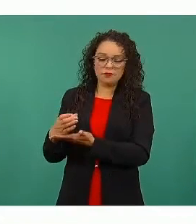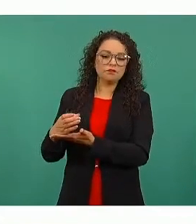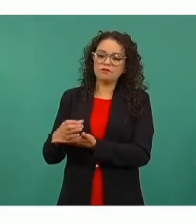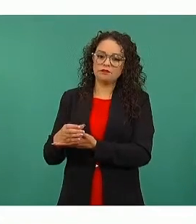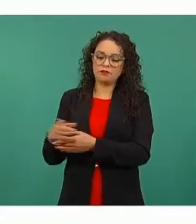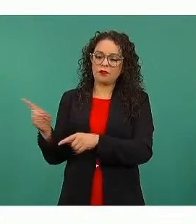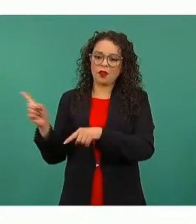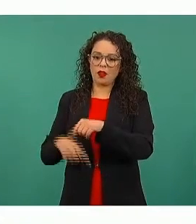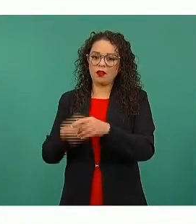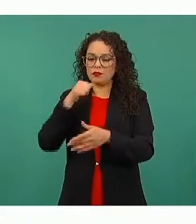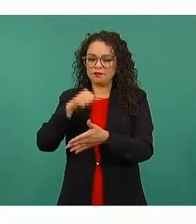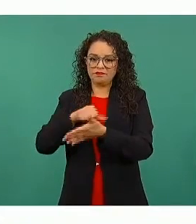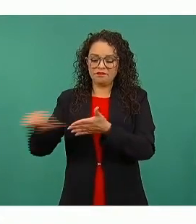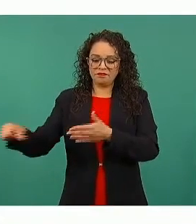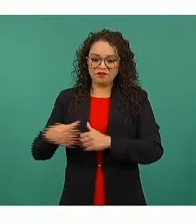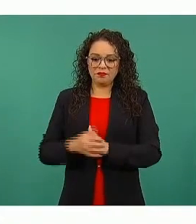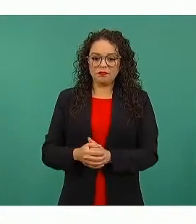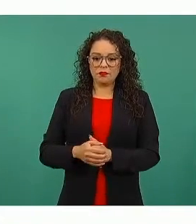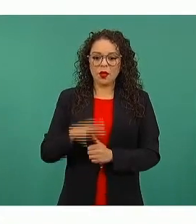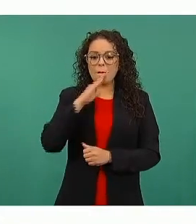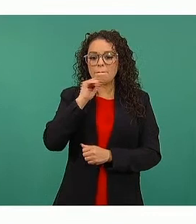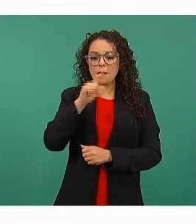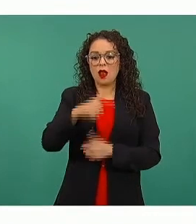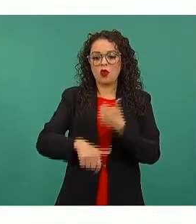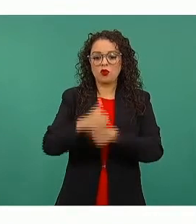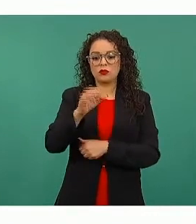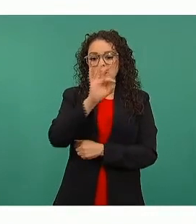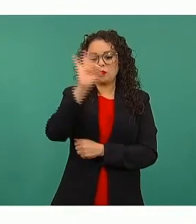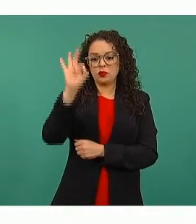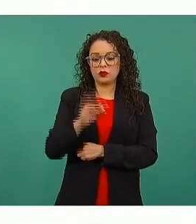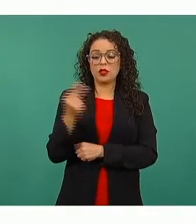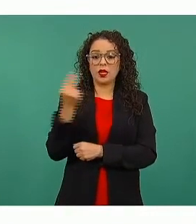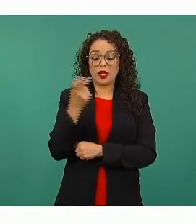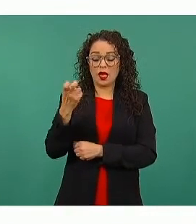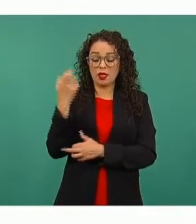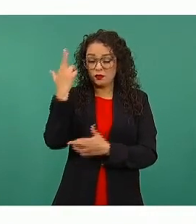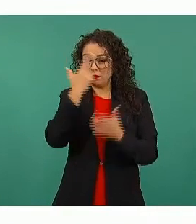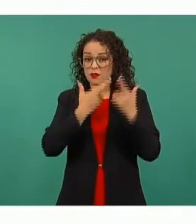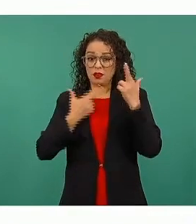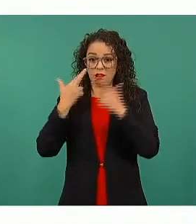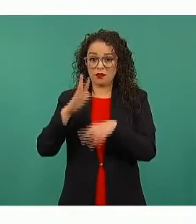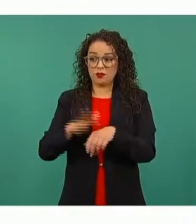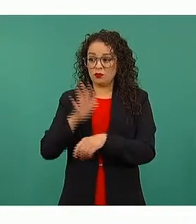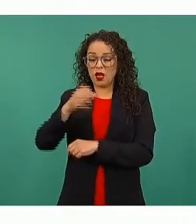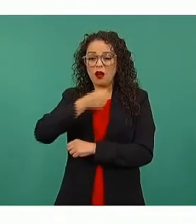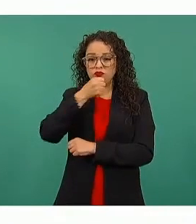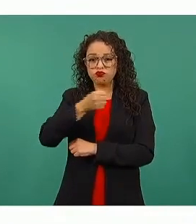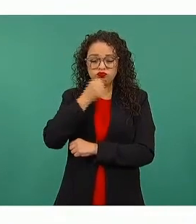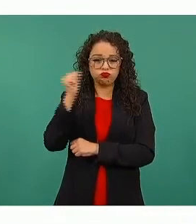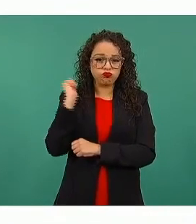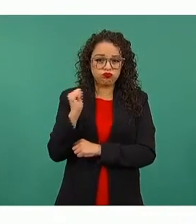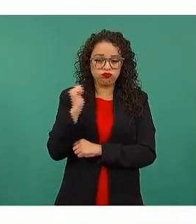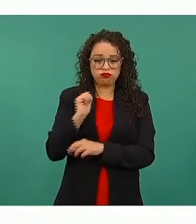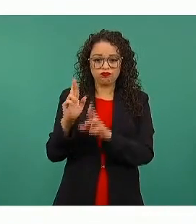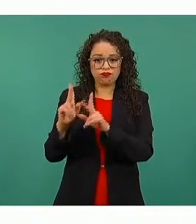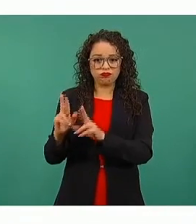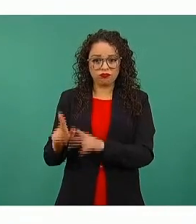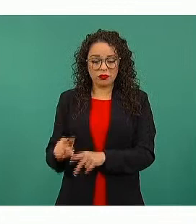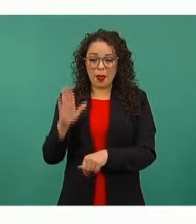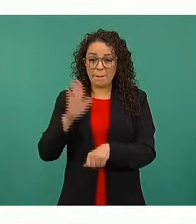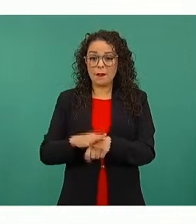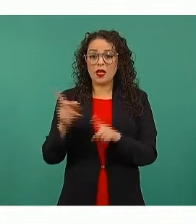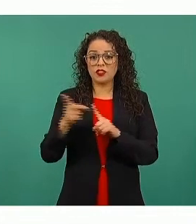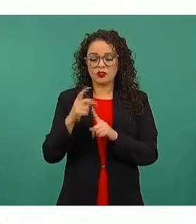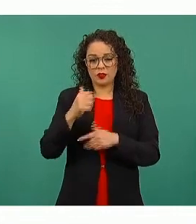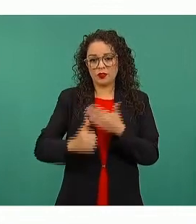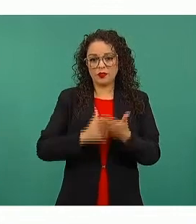cilindros en mal estado, un 11%, vamos a estar trabajando. Esto se ha venido dando mucho, sobre todo en el Valle de México,